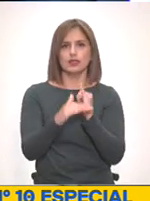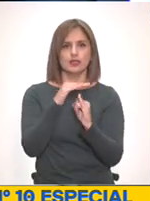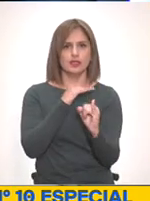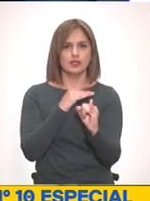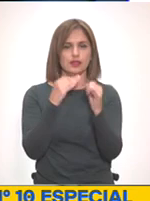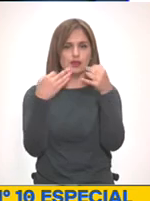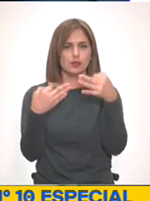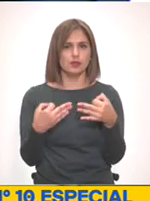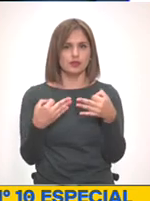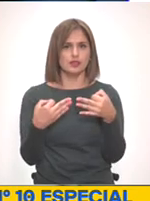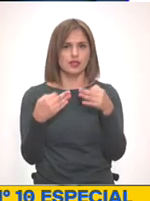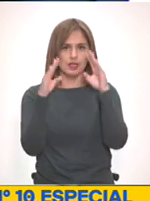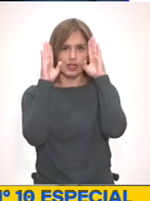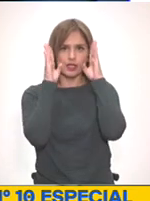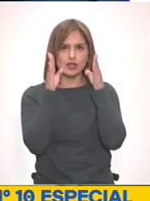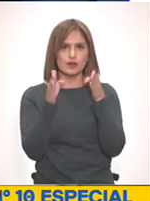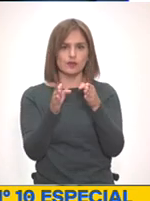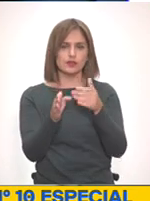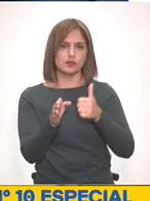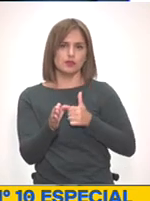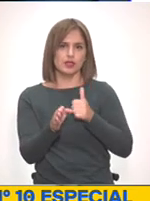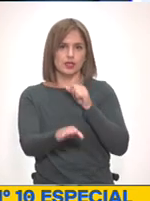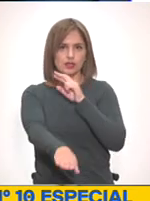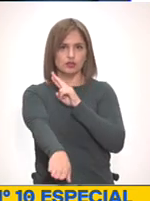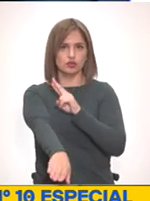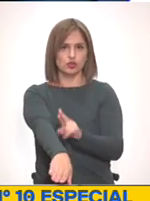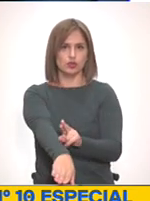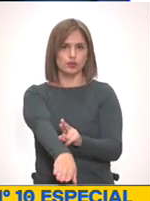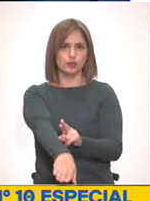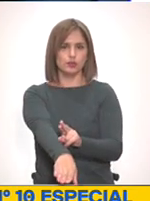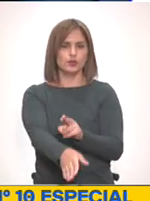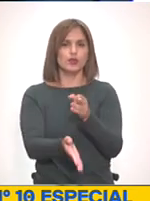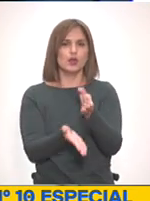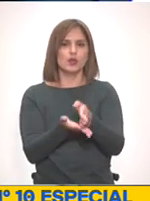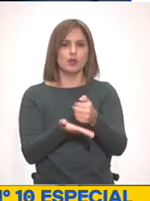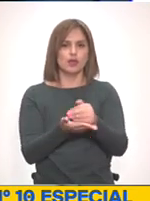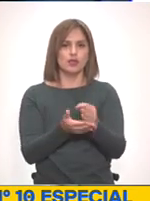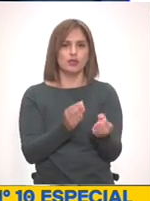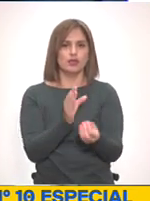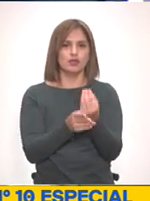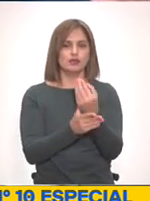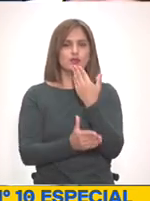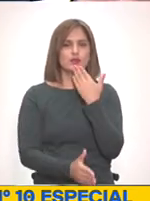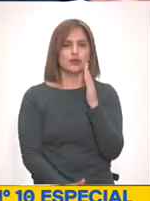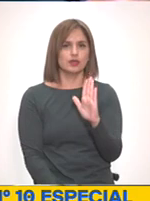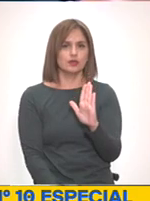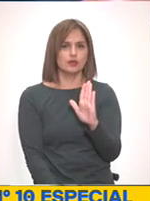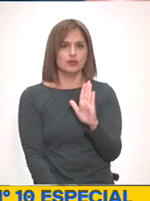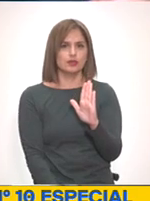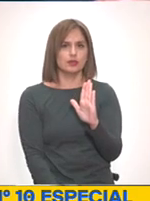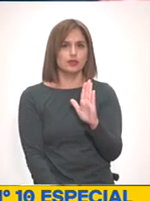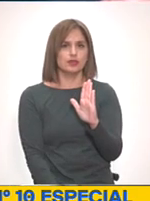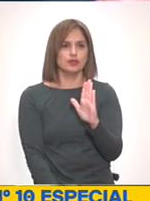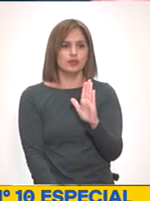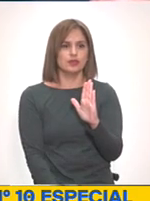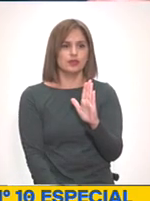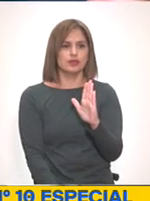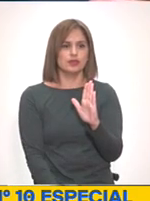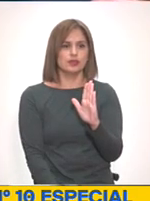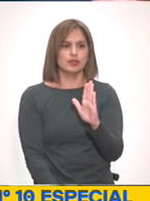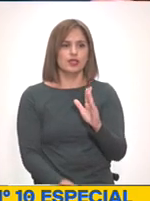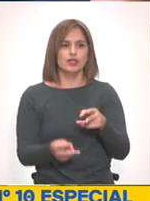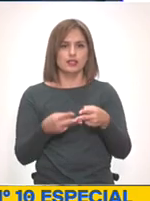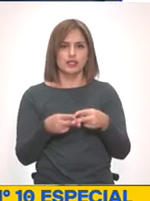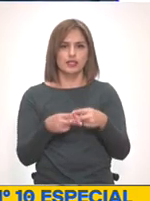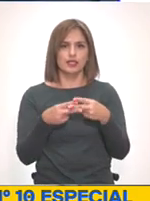un especial énfasis en aplicar en la Macro zona Sur los planes de renovación y mejoramiento del material de carabineros de chile